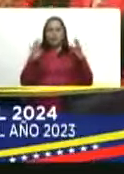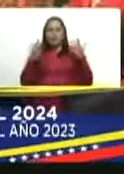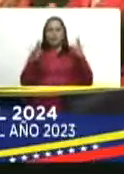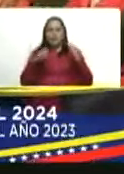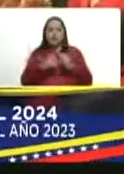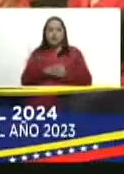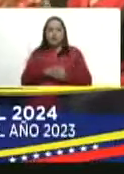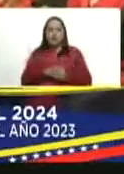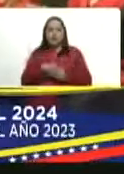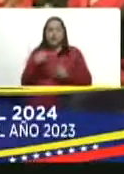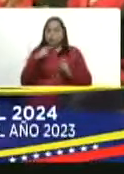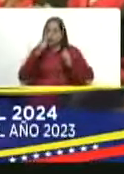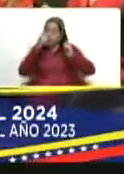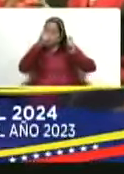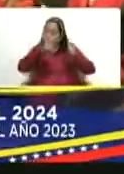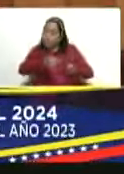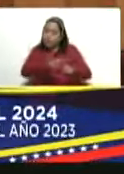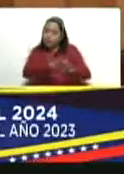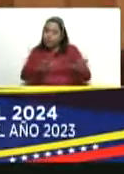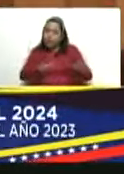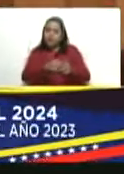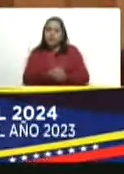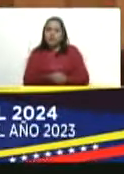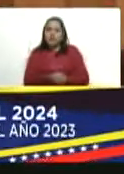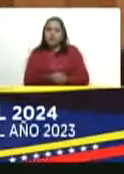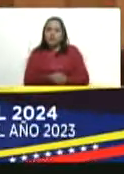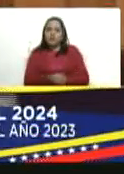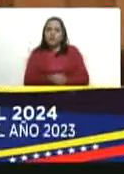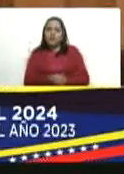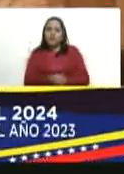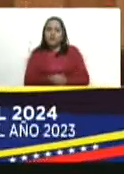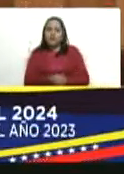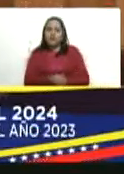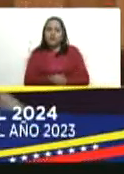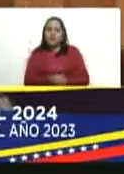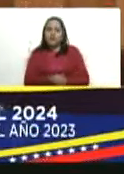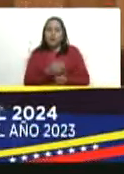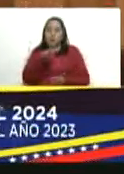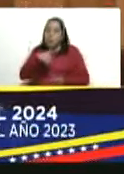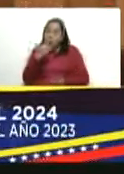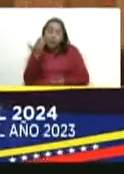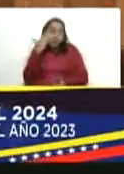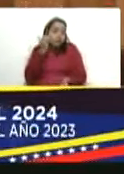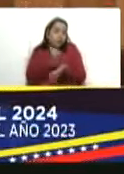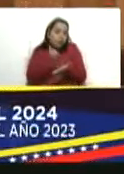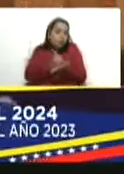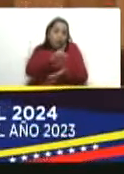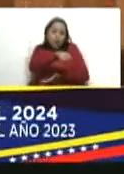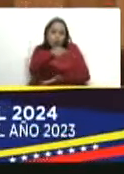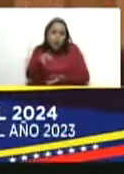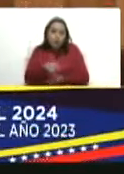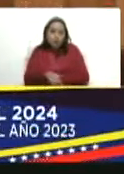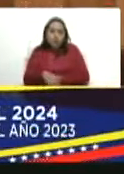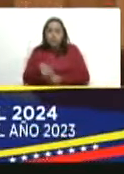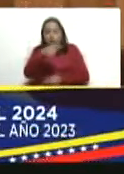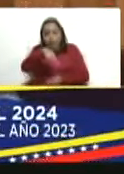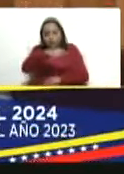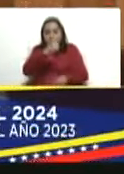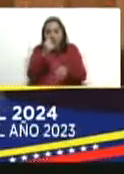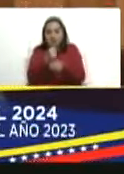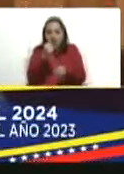Ahí les dejo esa perlita, como diría José Vicente Rangel. Ahí les dejo esa perlita para que la trabajemos,